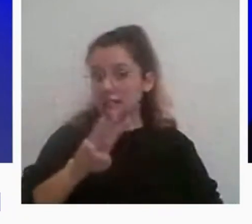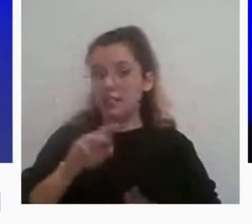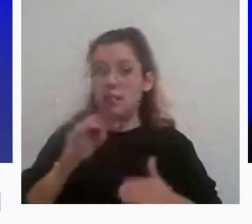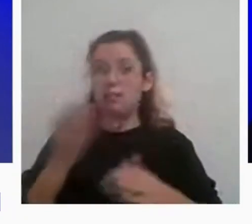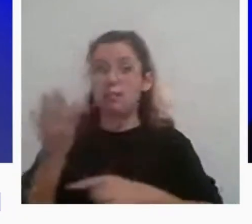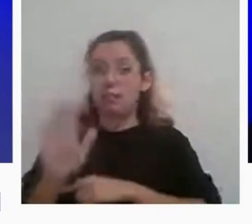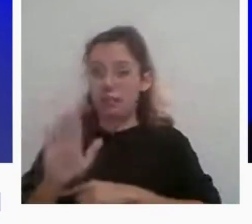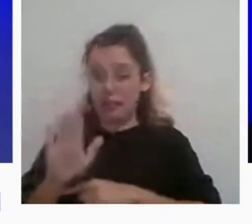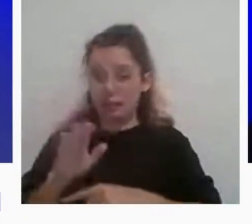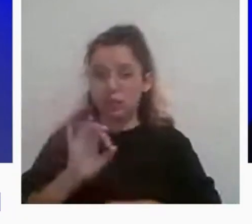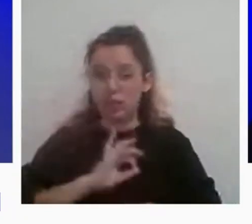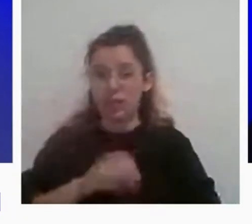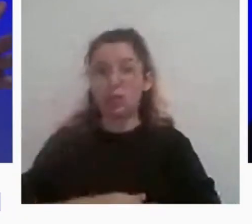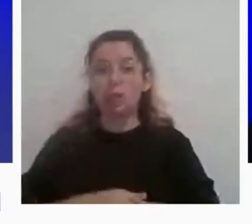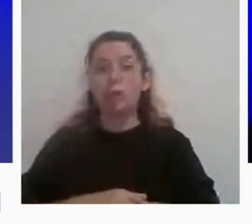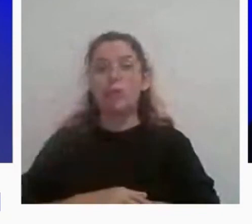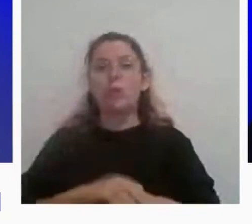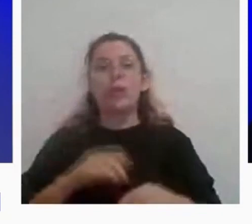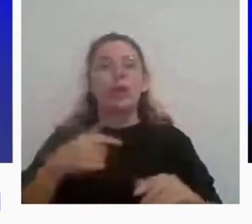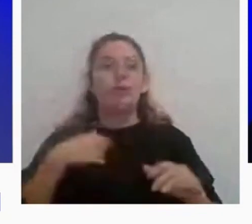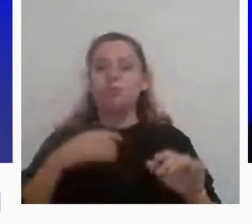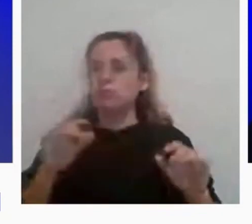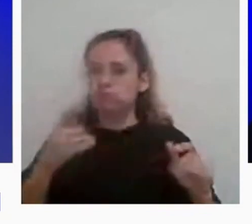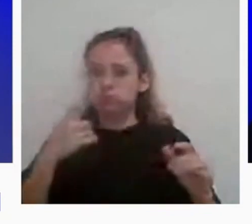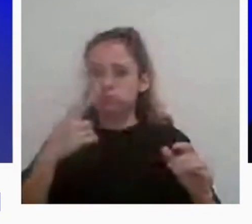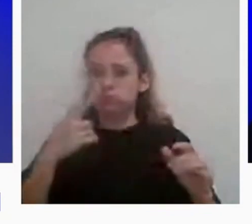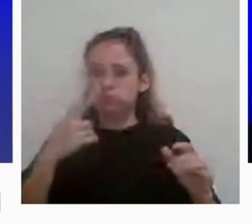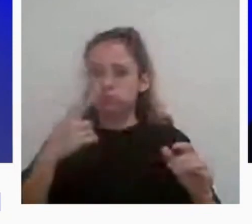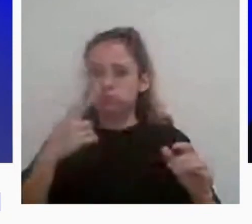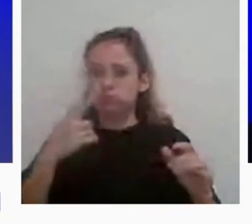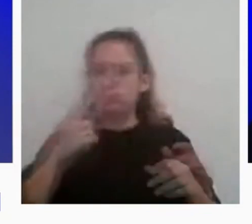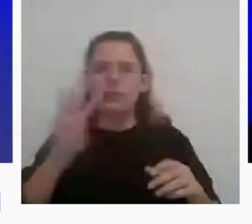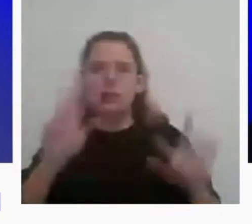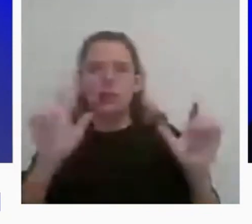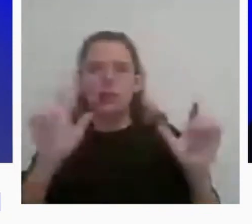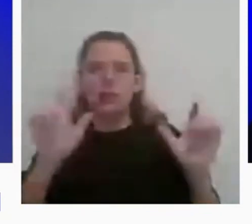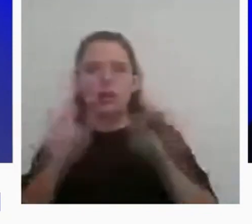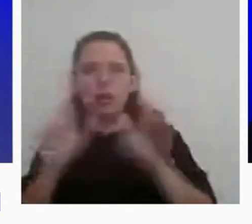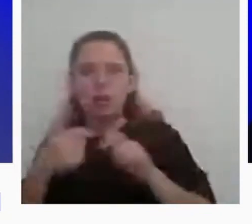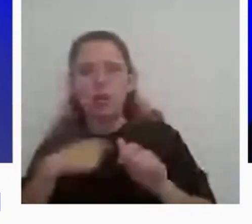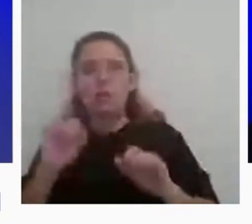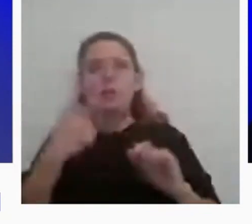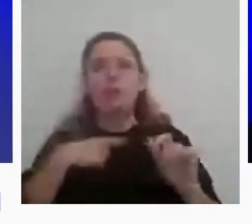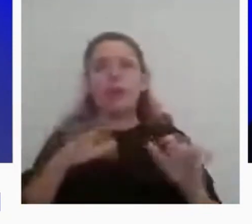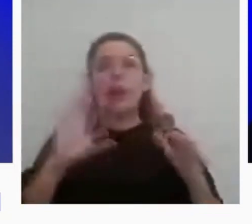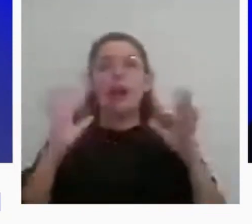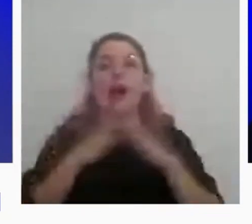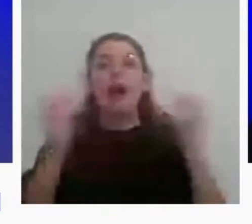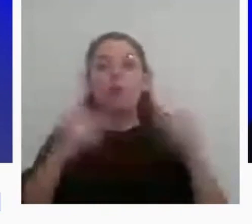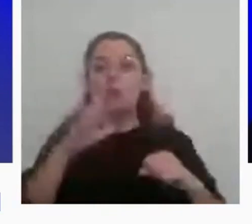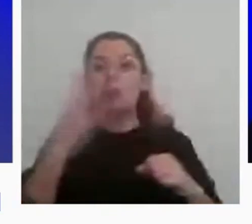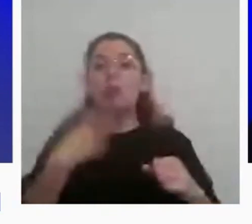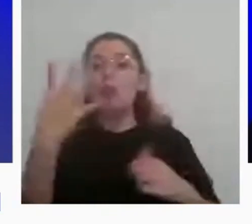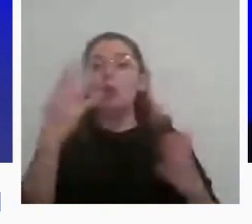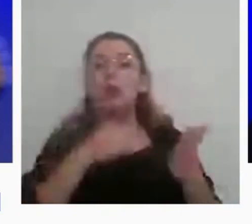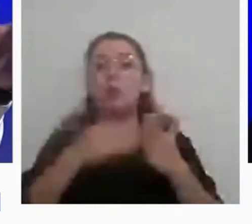380 reuniones en 3 días, lo querían en lata, lo querían en tal, y justo empezamos a cerrar nuestros primeros acuerdos por valor de casi 4 millones de euros y llega la